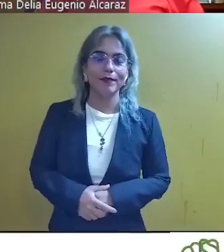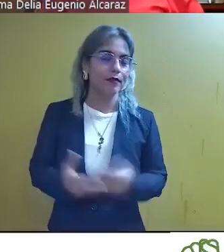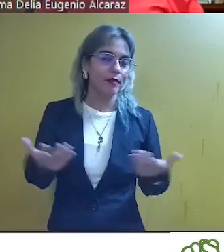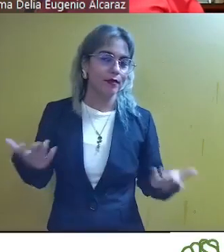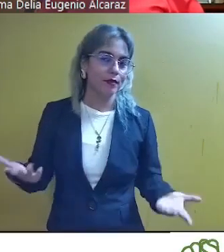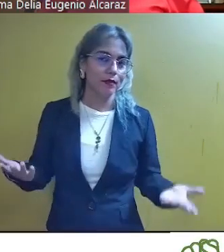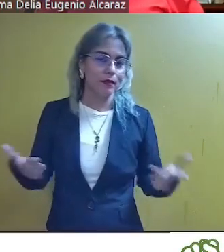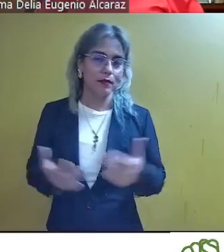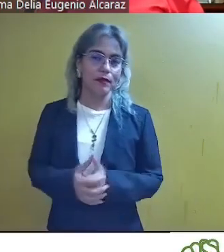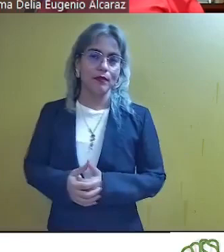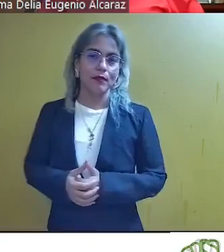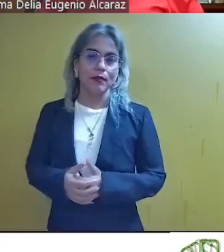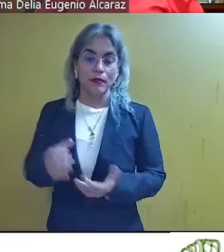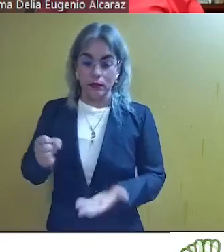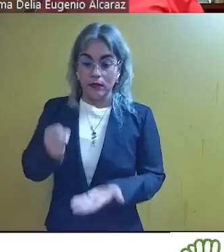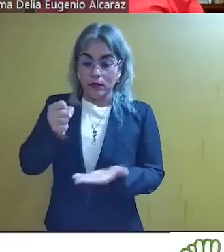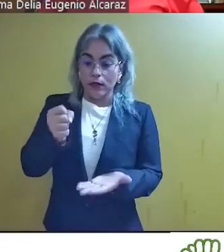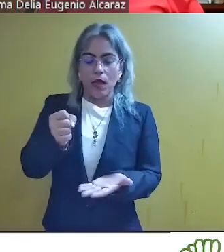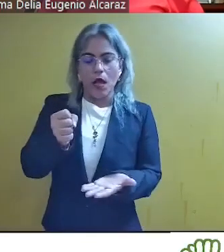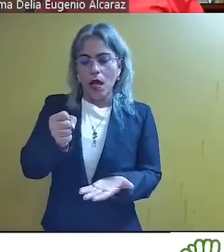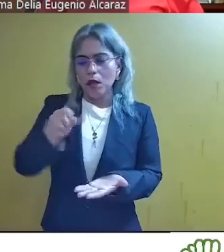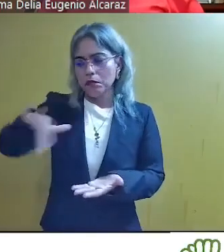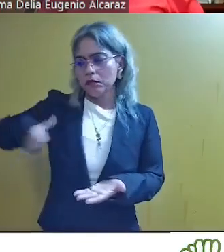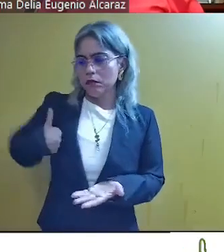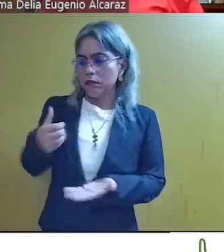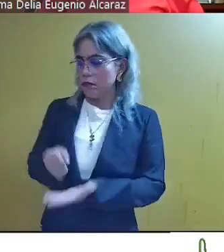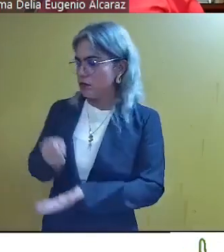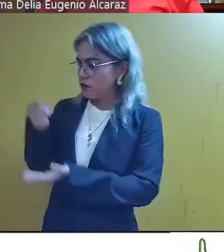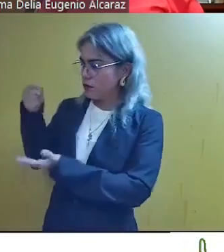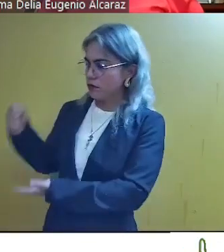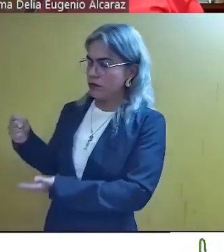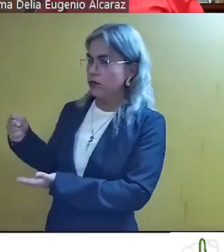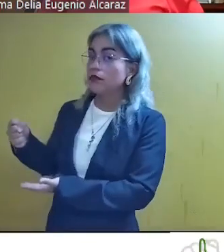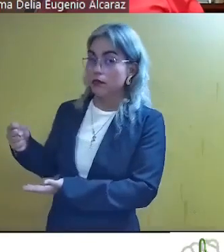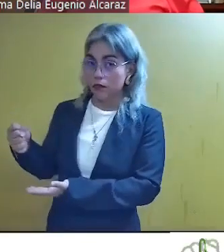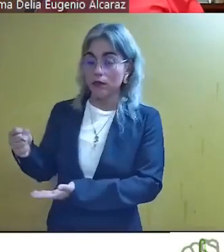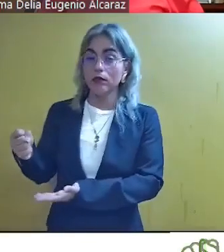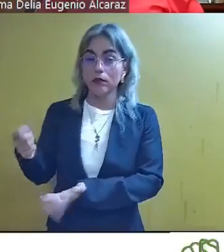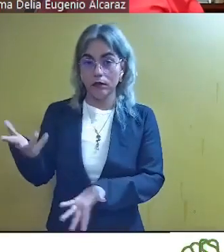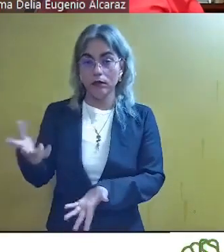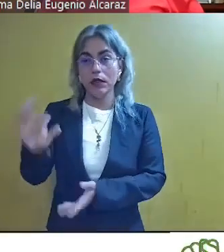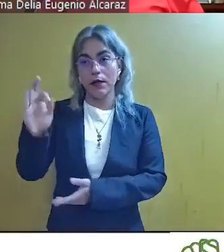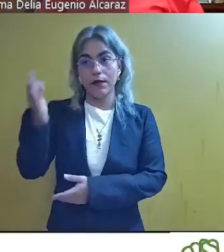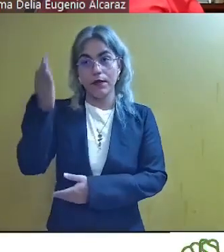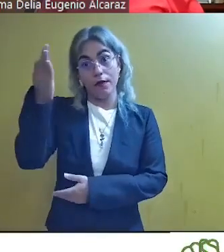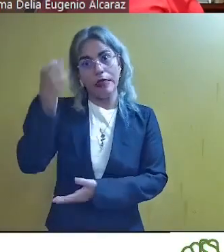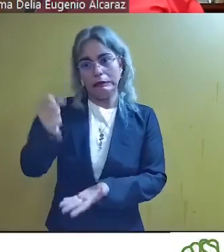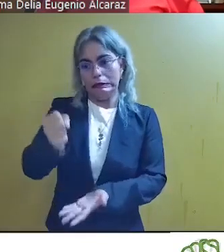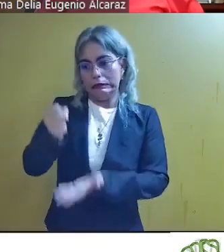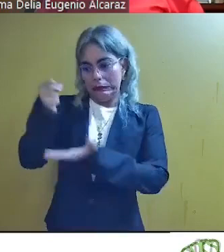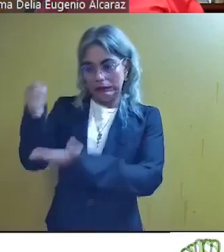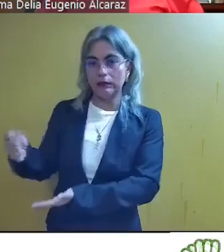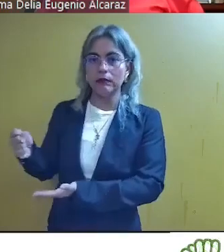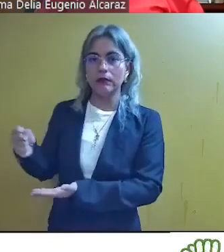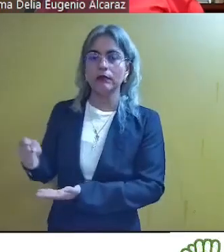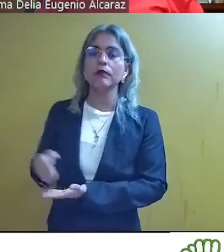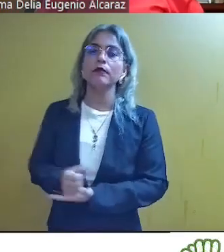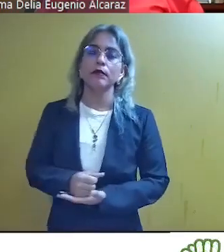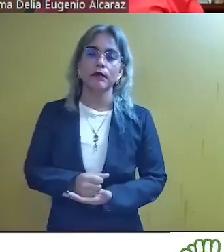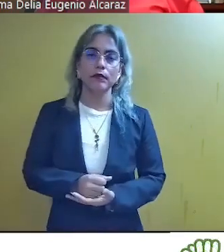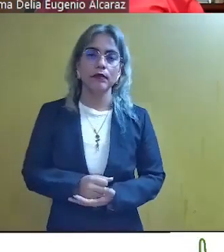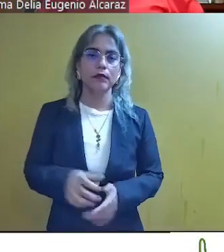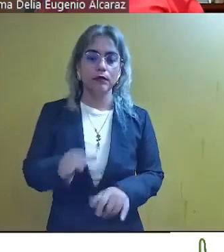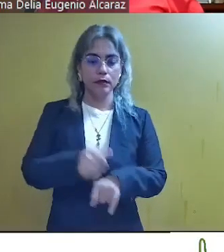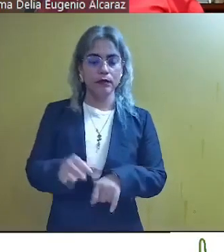esquema de remanente no ejercido del recurso público otorgado por la Federación en términos del acuerdo INE